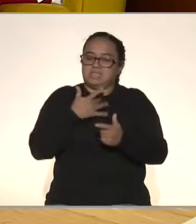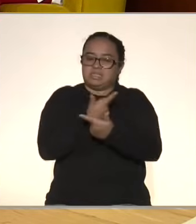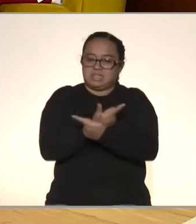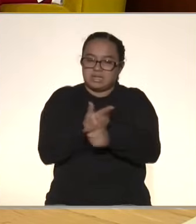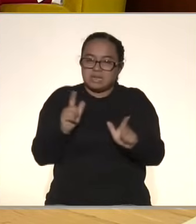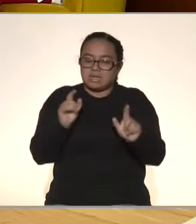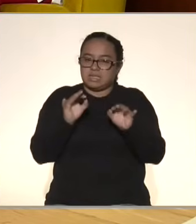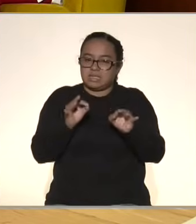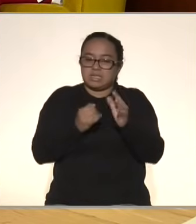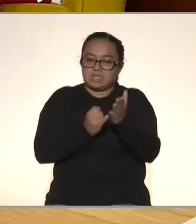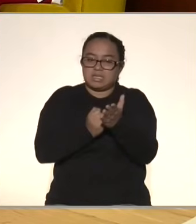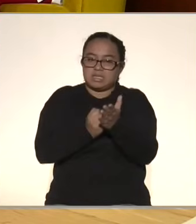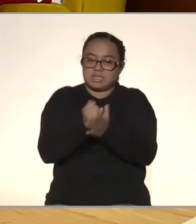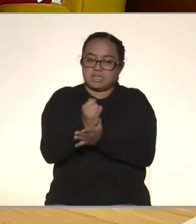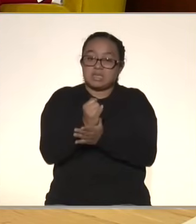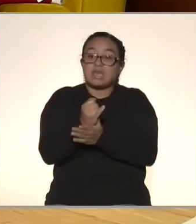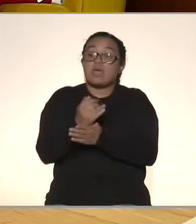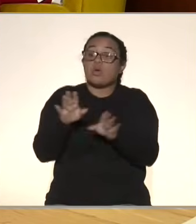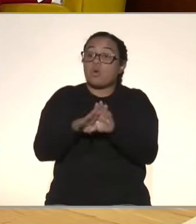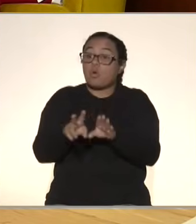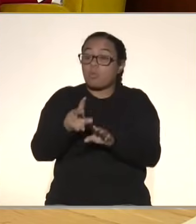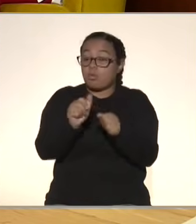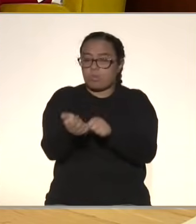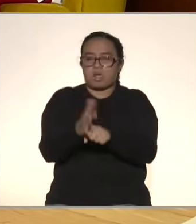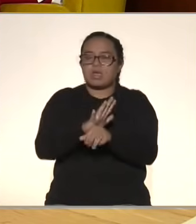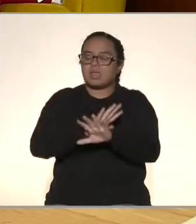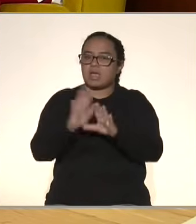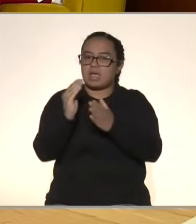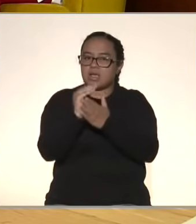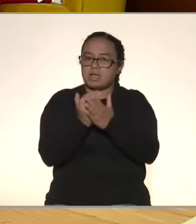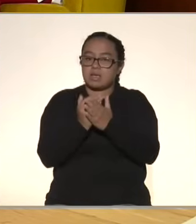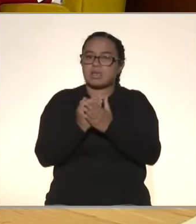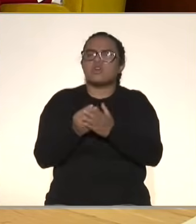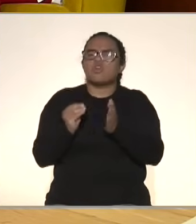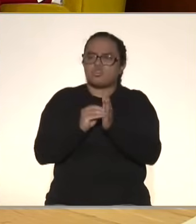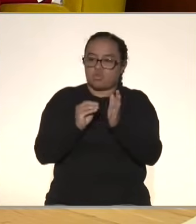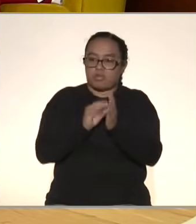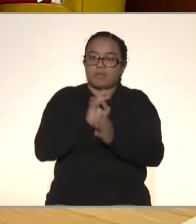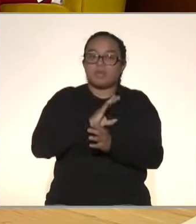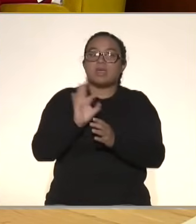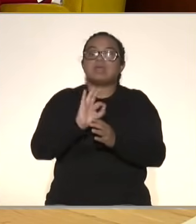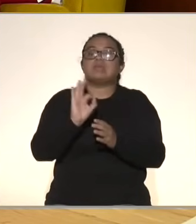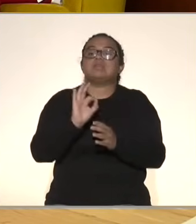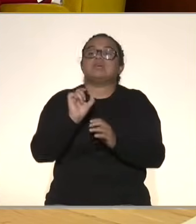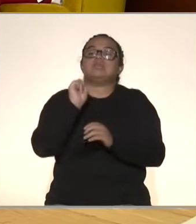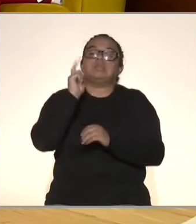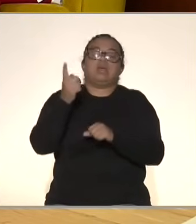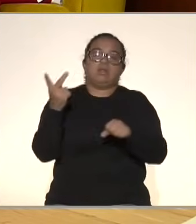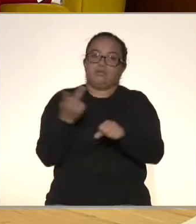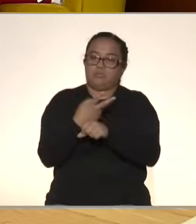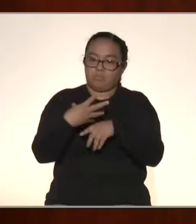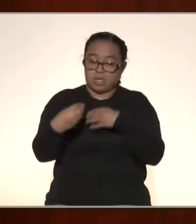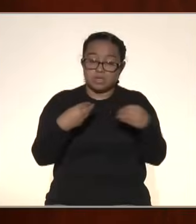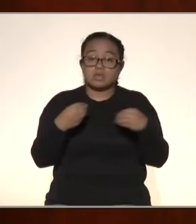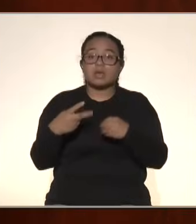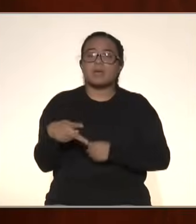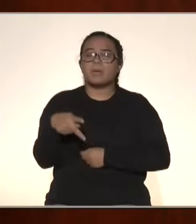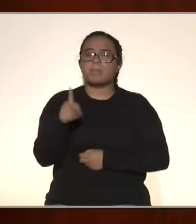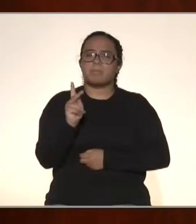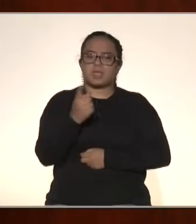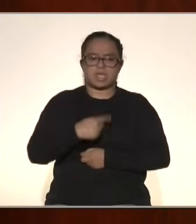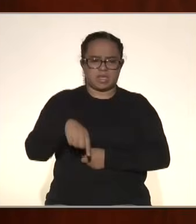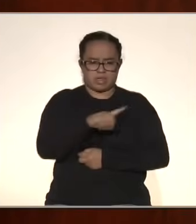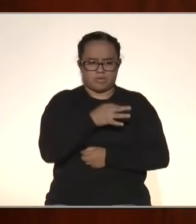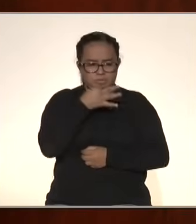menos oficialmente, ya sin restricciones de pandemia, con el miedo todavía de que algo pase, ¿verdad? Pero hacerlo